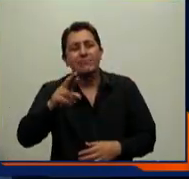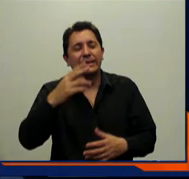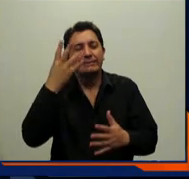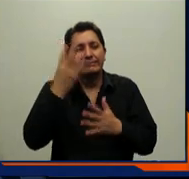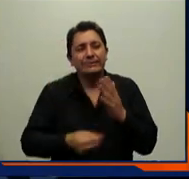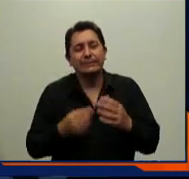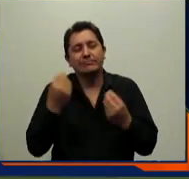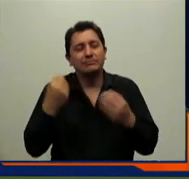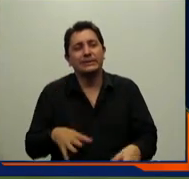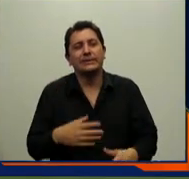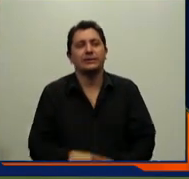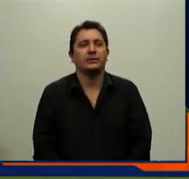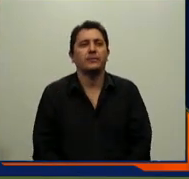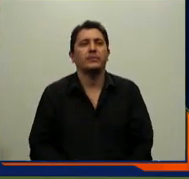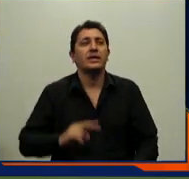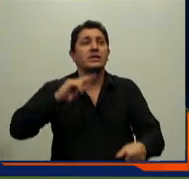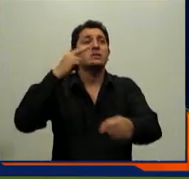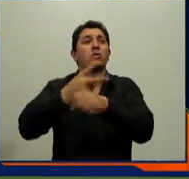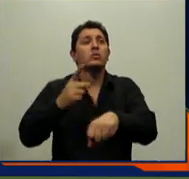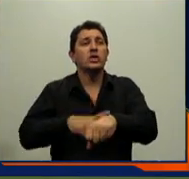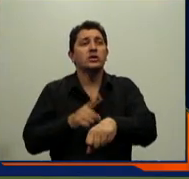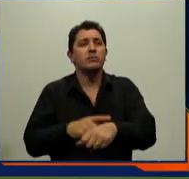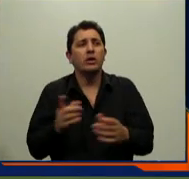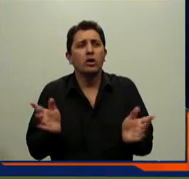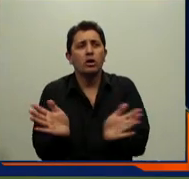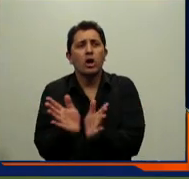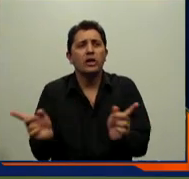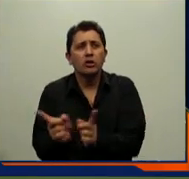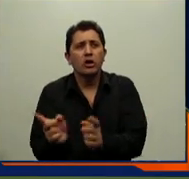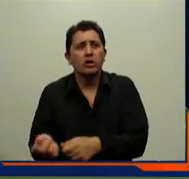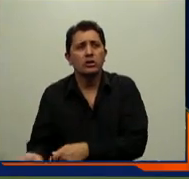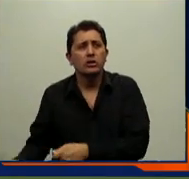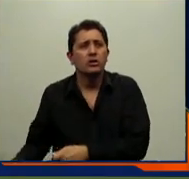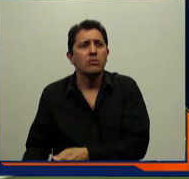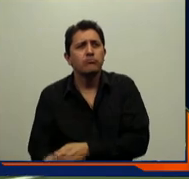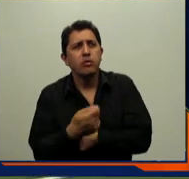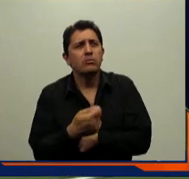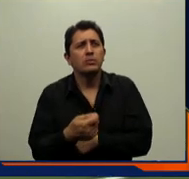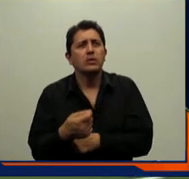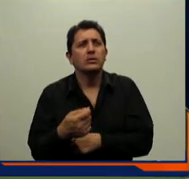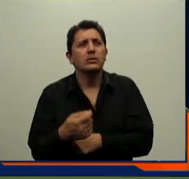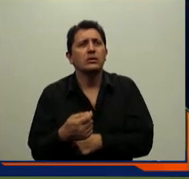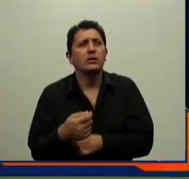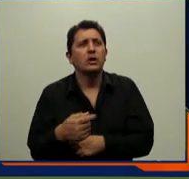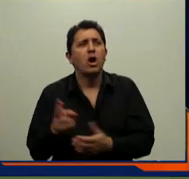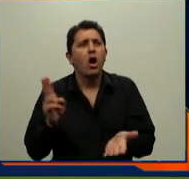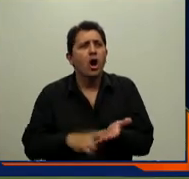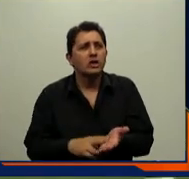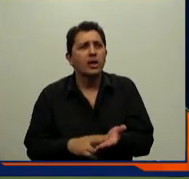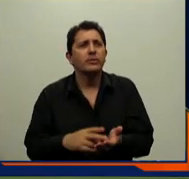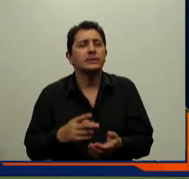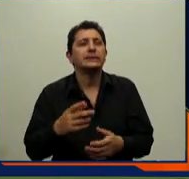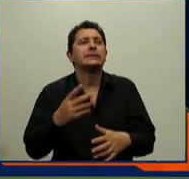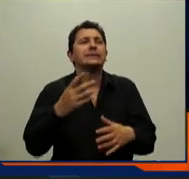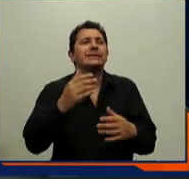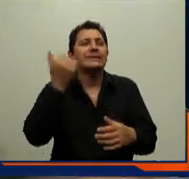convertir. Nos vamos a la segunda parte del encuentro. Corner corto, le queda a Noel Barrio Nuevo. Y otra vez, que la